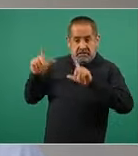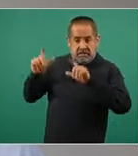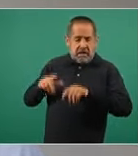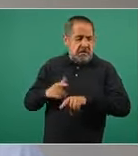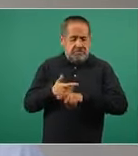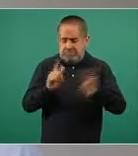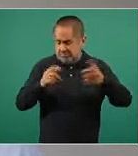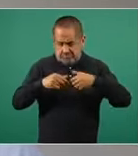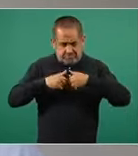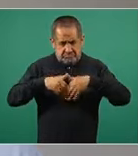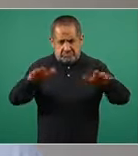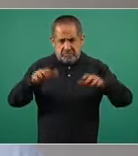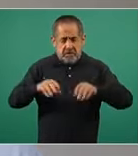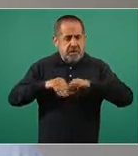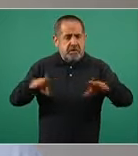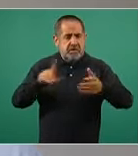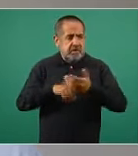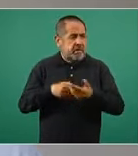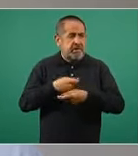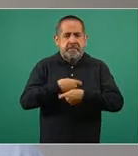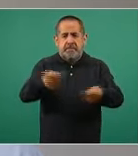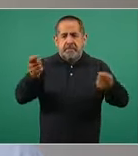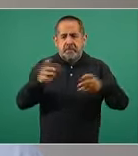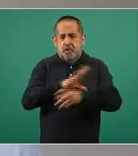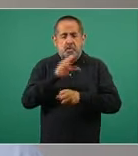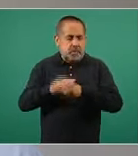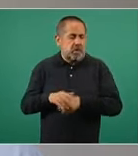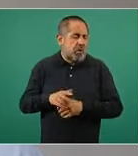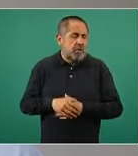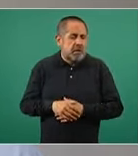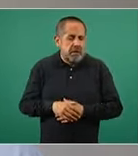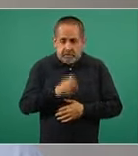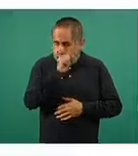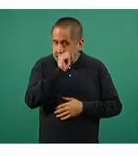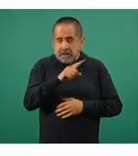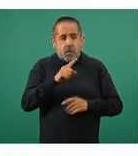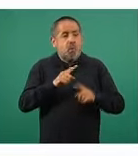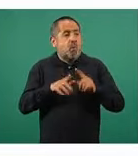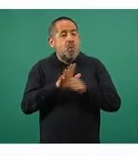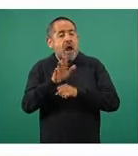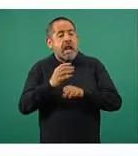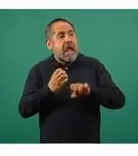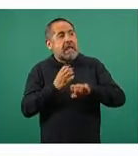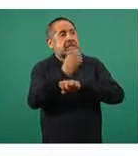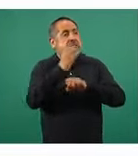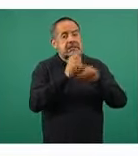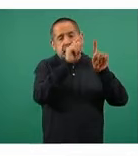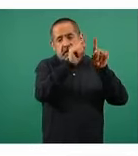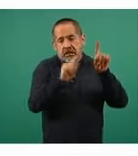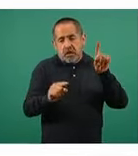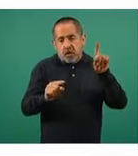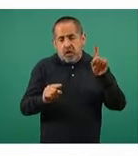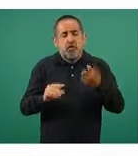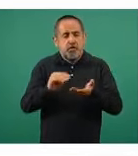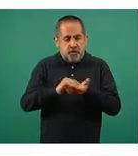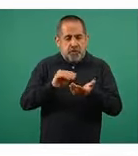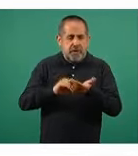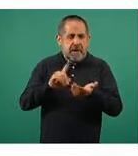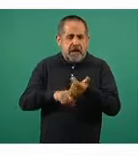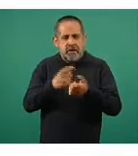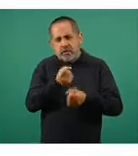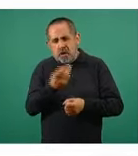con los medios de prensa al terminar la conferencia, están los estados en donde están aún hospitalizados